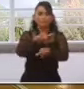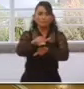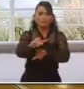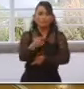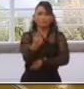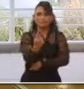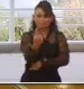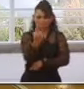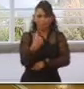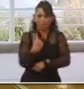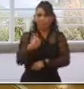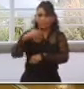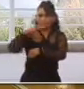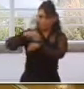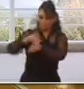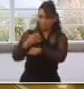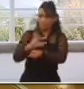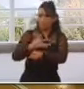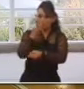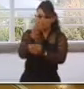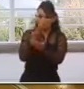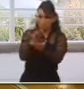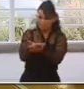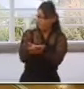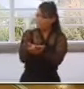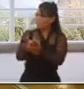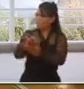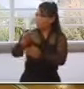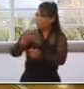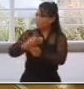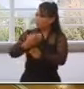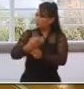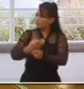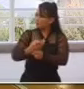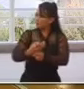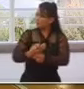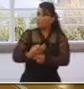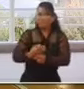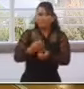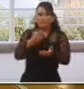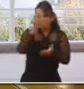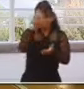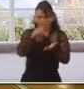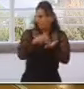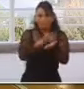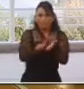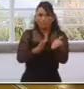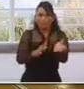número 1, me permito poner a su consideración el siguiente acuerdo.